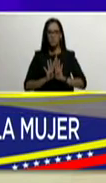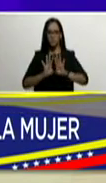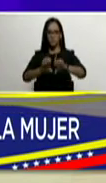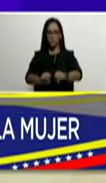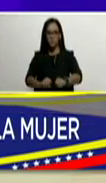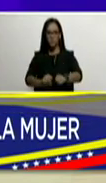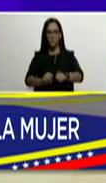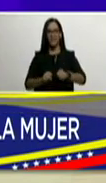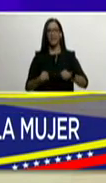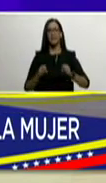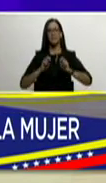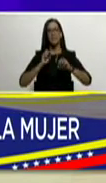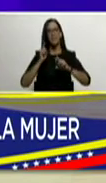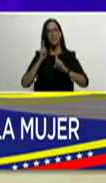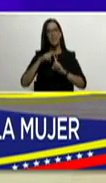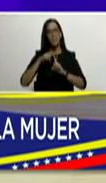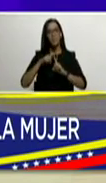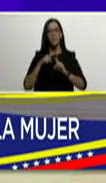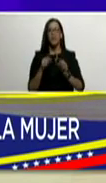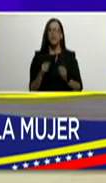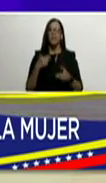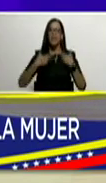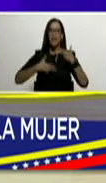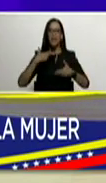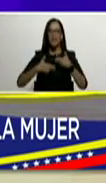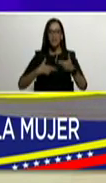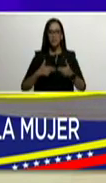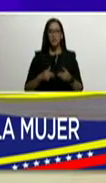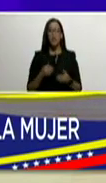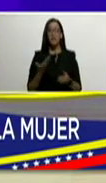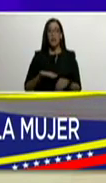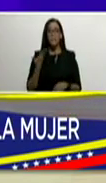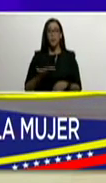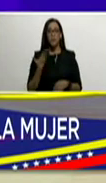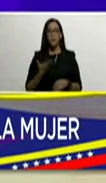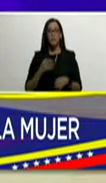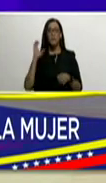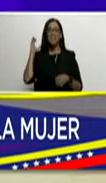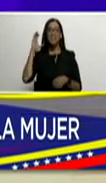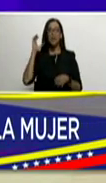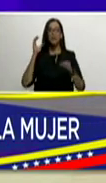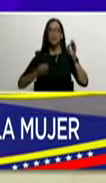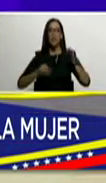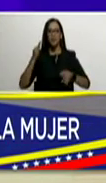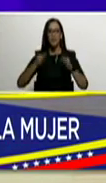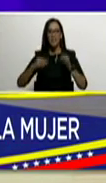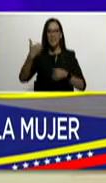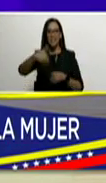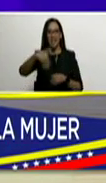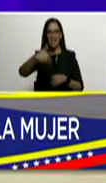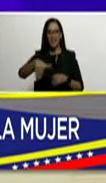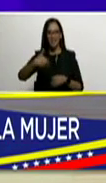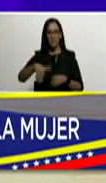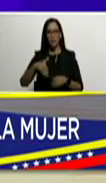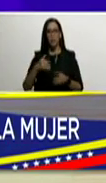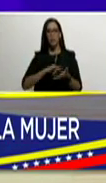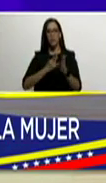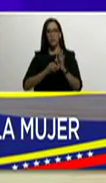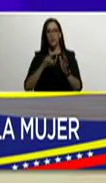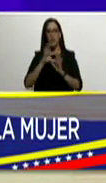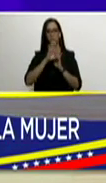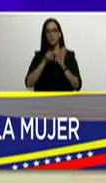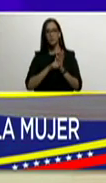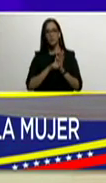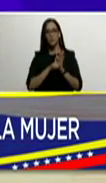ese tipo de delitos y crímenes. Por eso es tan importante un estado de justicia y de derecho como el que definimos en la